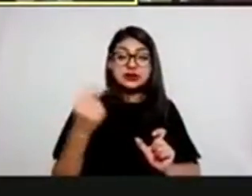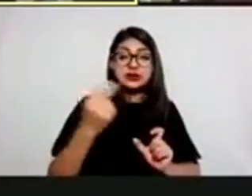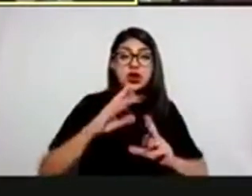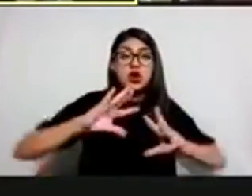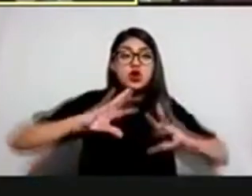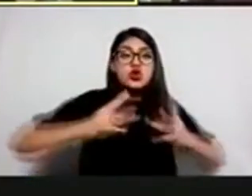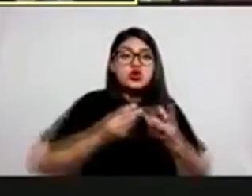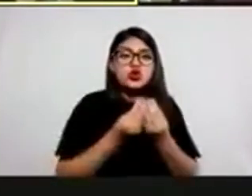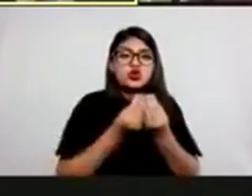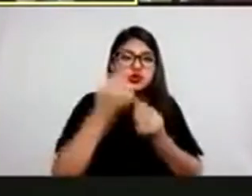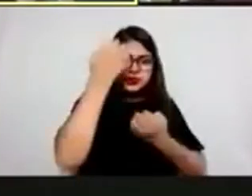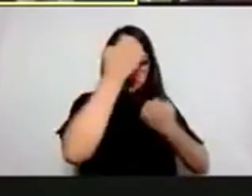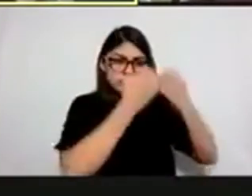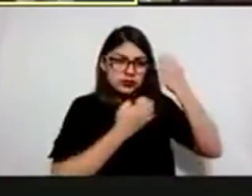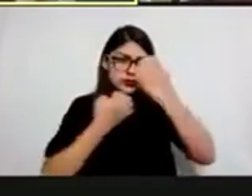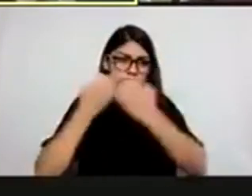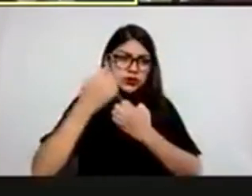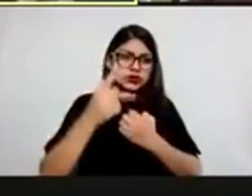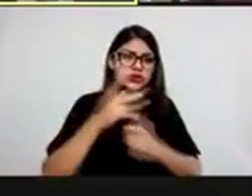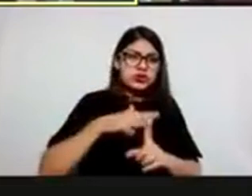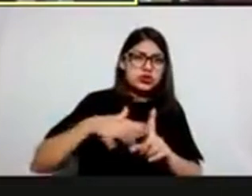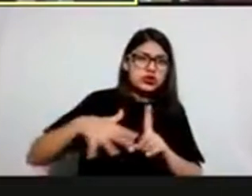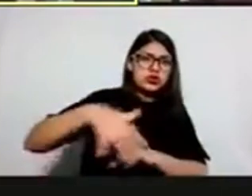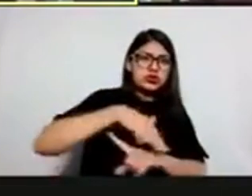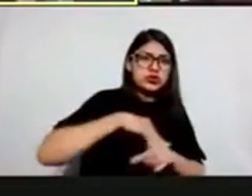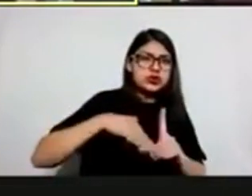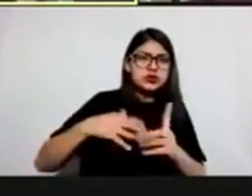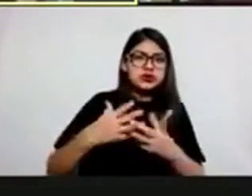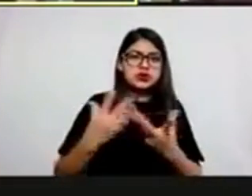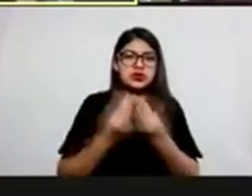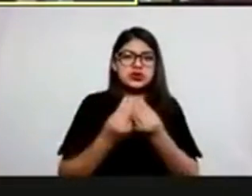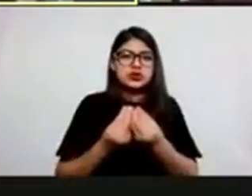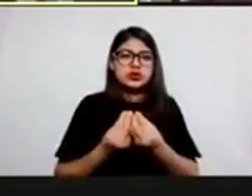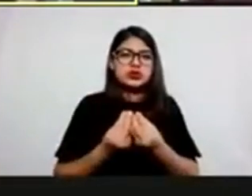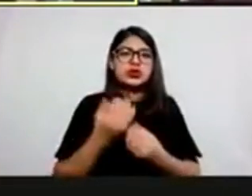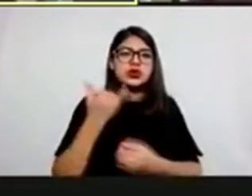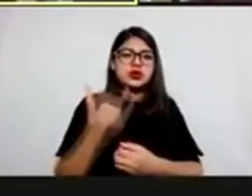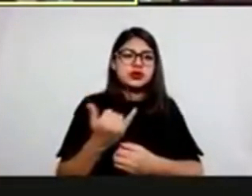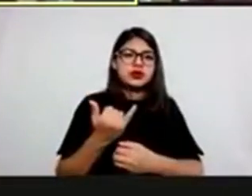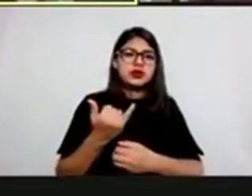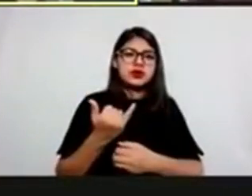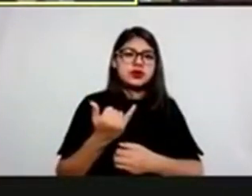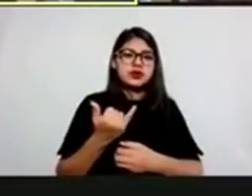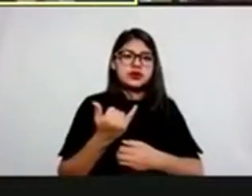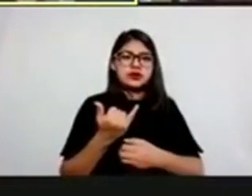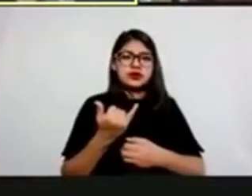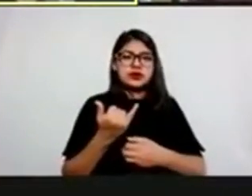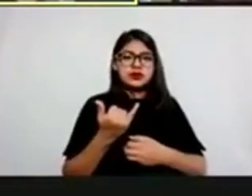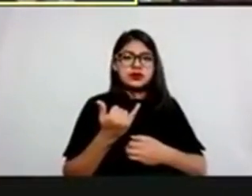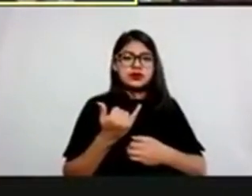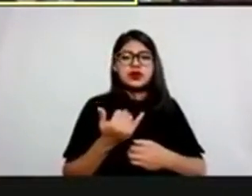su contexto, y pues desde luego hubo una de las personas que